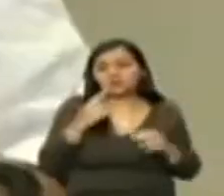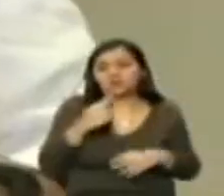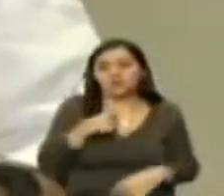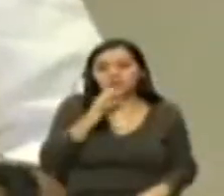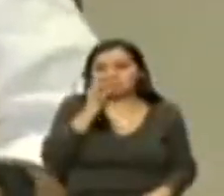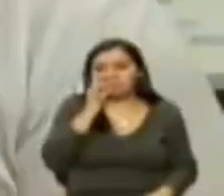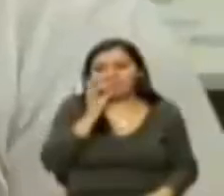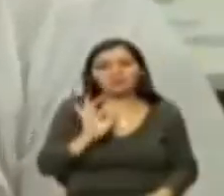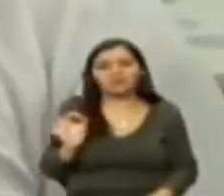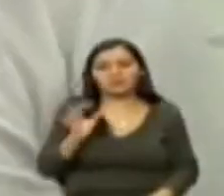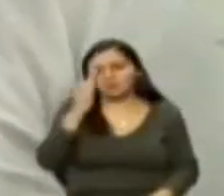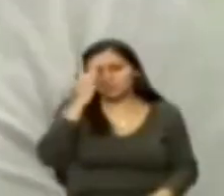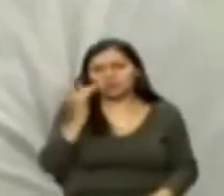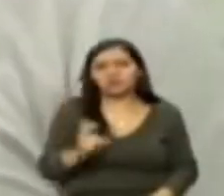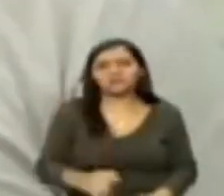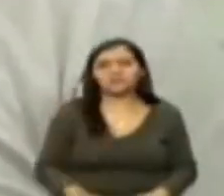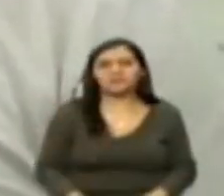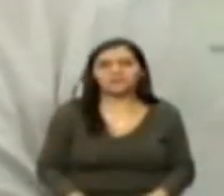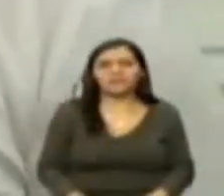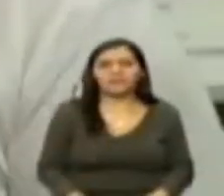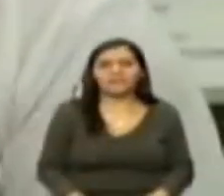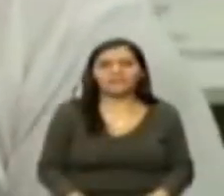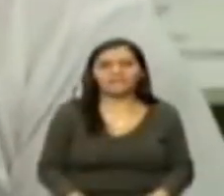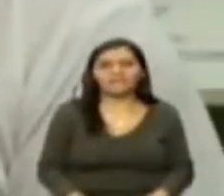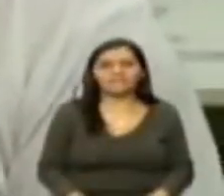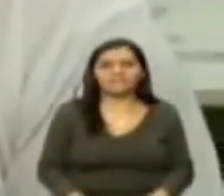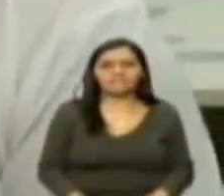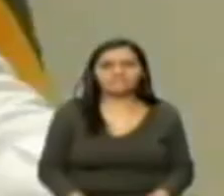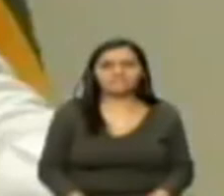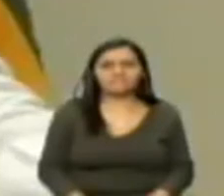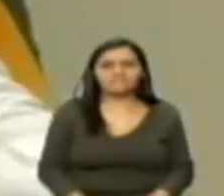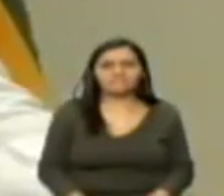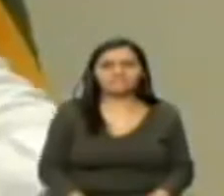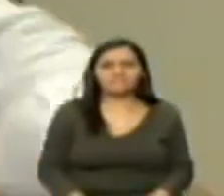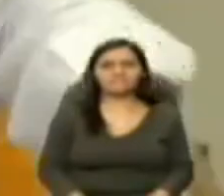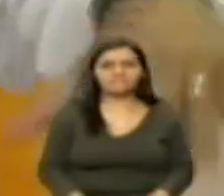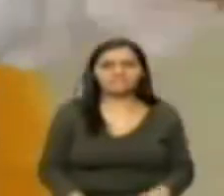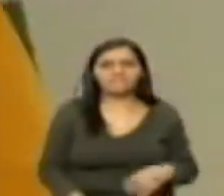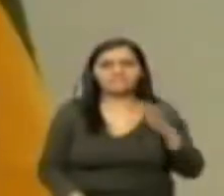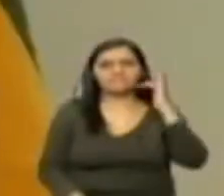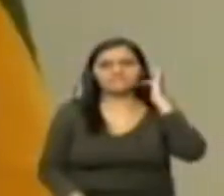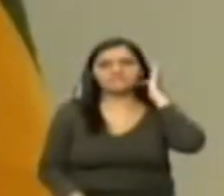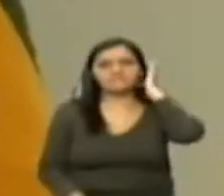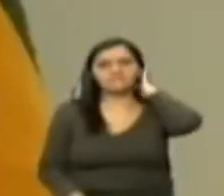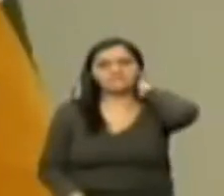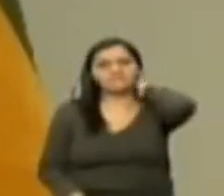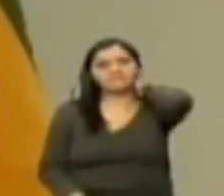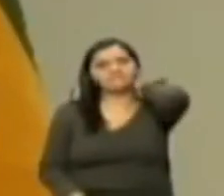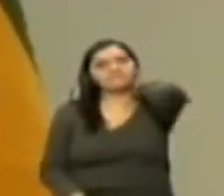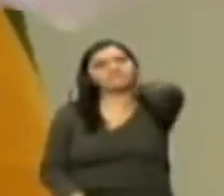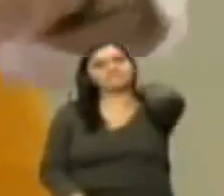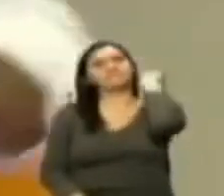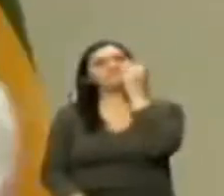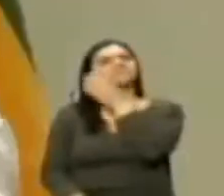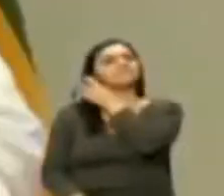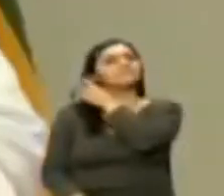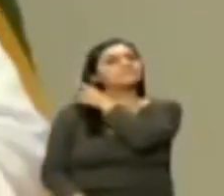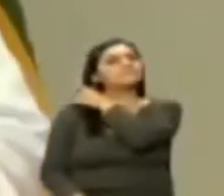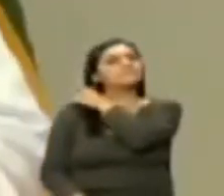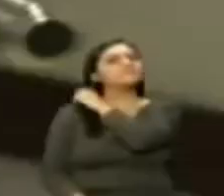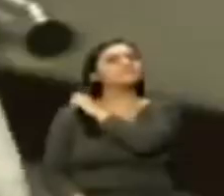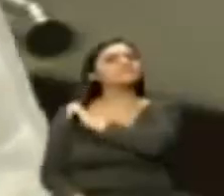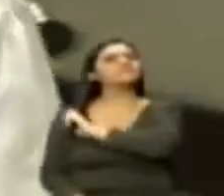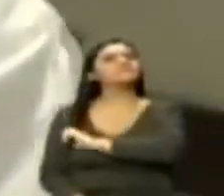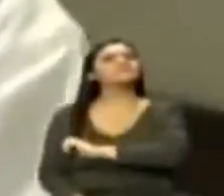Presidente. No, pero ya no. A ver, acaba de decir. Presidente, solo